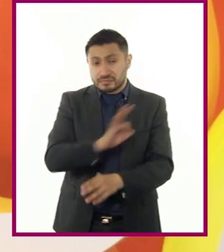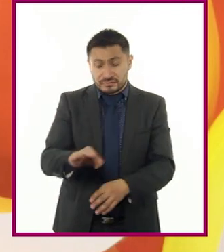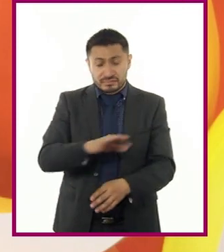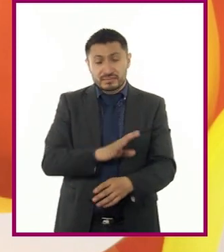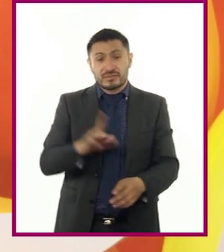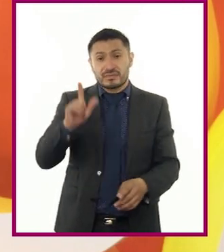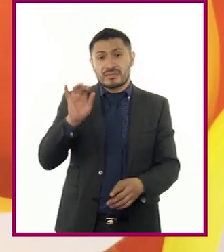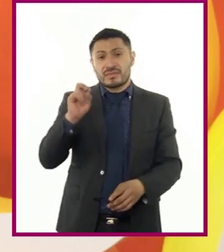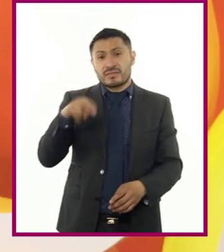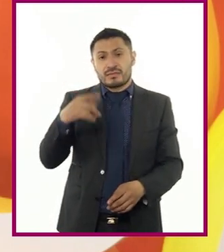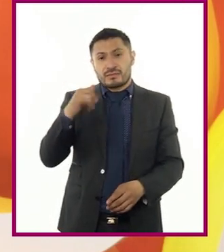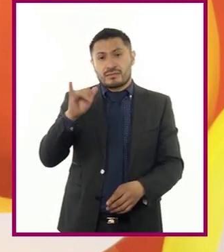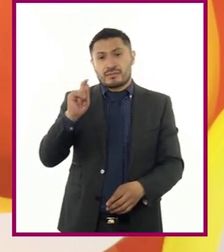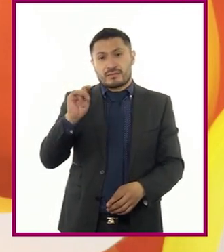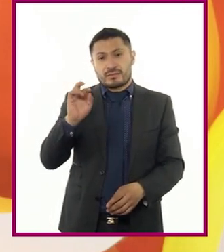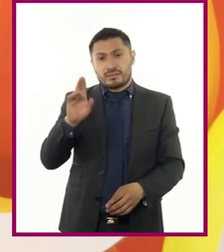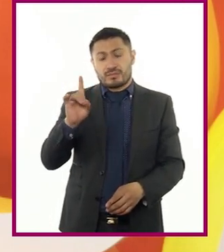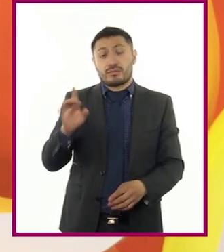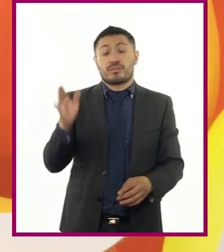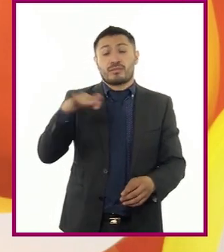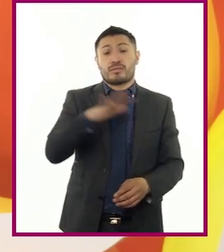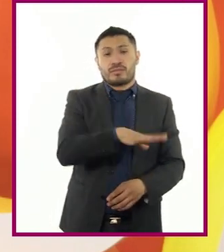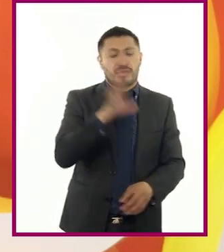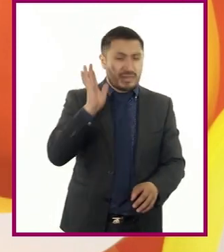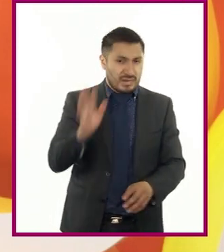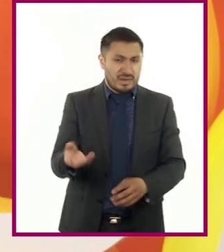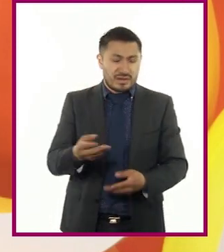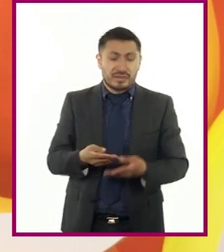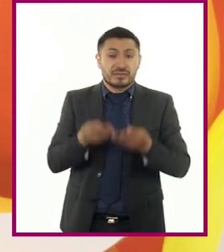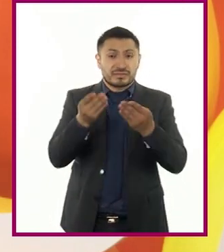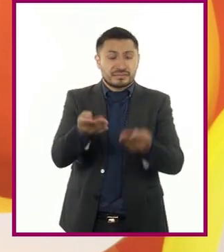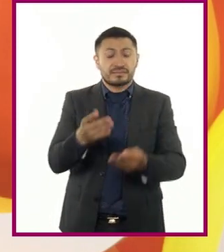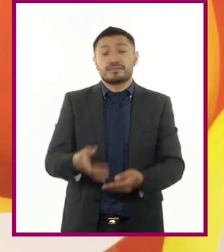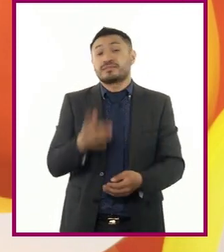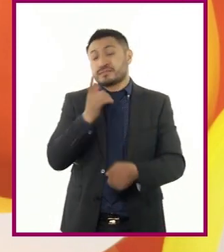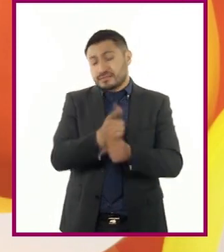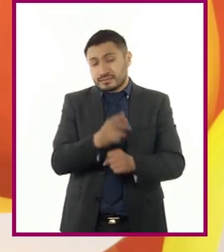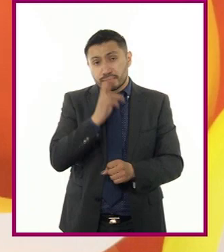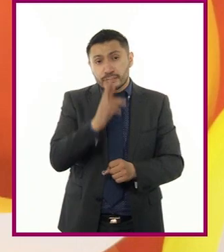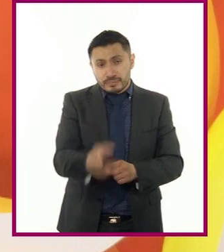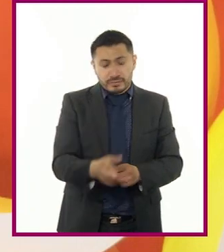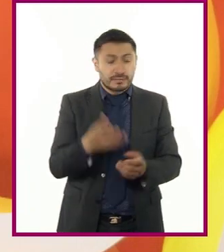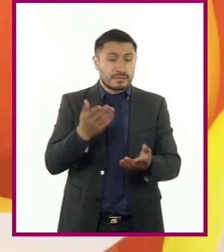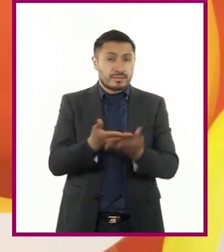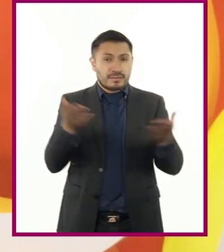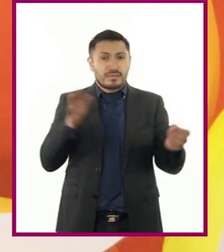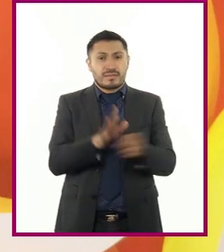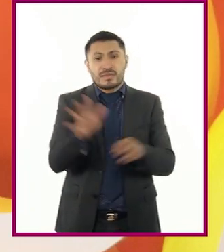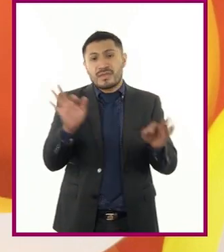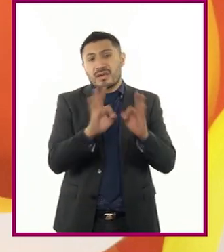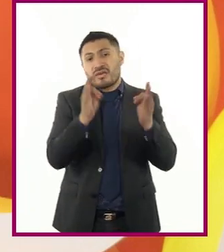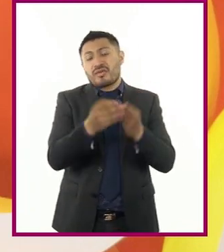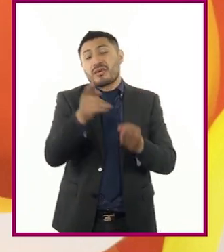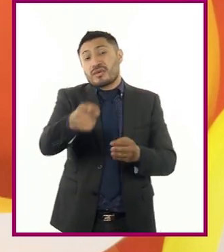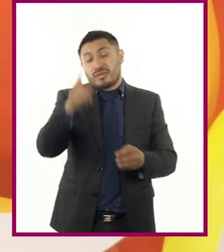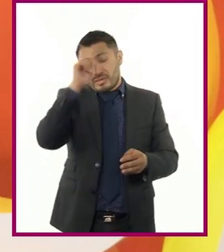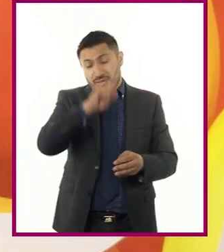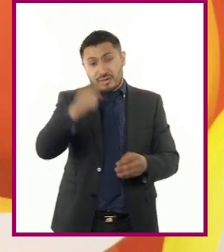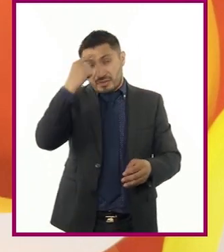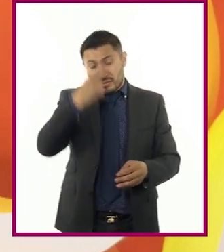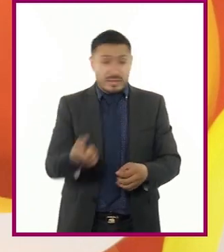dada por el resultado de los cálculos realizados. ¿Qué estrategias sugieren para saber si esta onda es visible para el ser